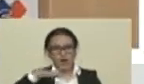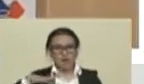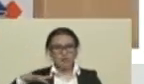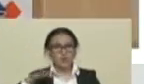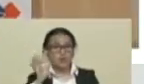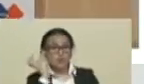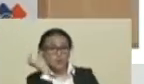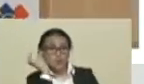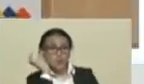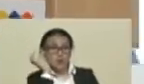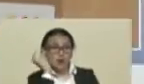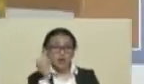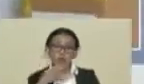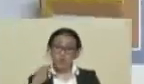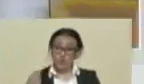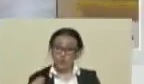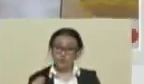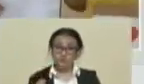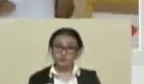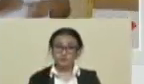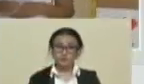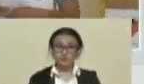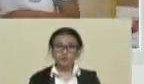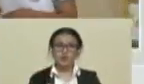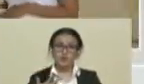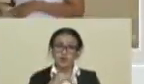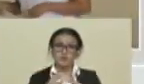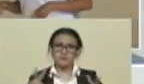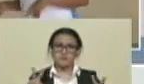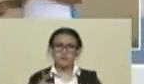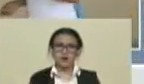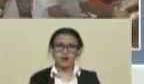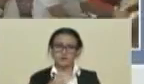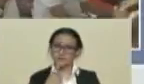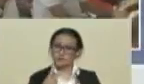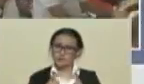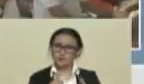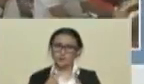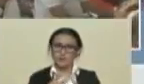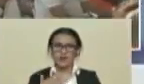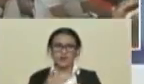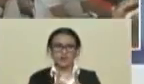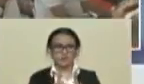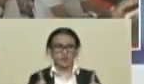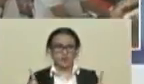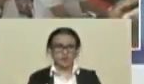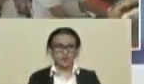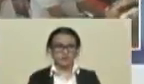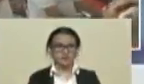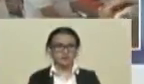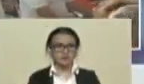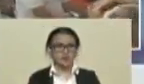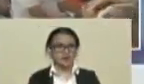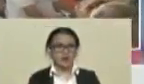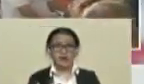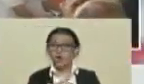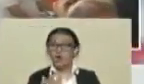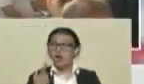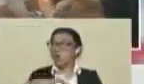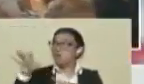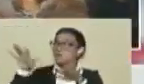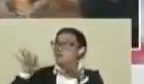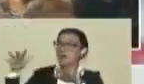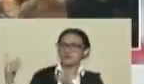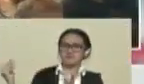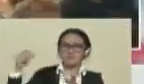nuestras mujeres, con nuestra juventud, que quiere paz, que quiere diálogo, que quiere democracia, que no quiere que ningún país extranjero